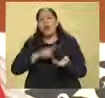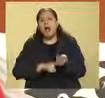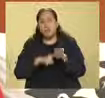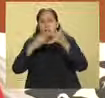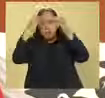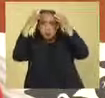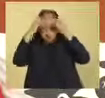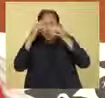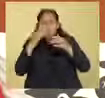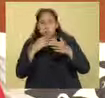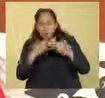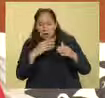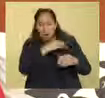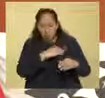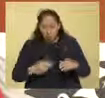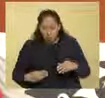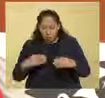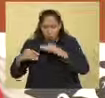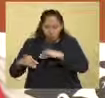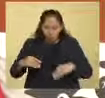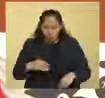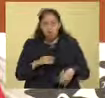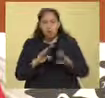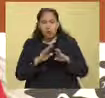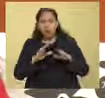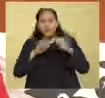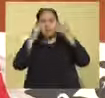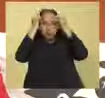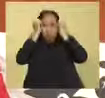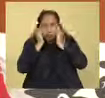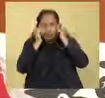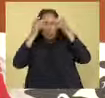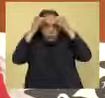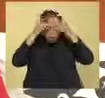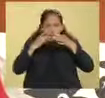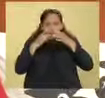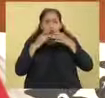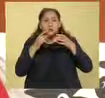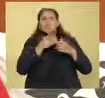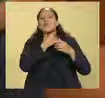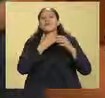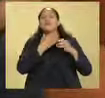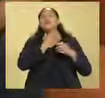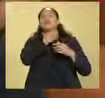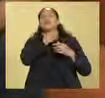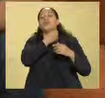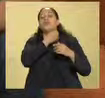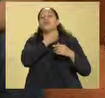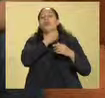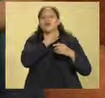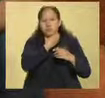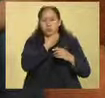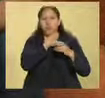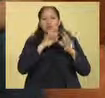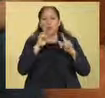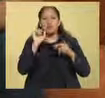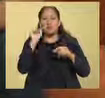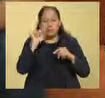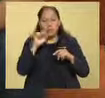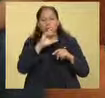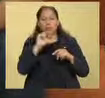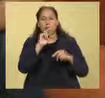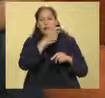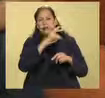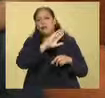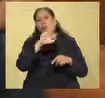cinturones de cinco puntos traemos cannes device que evita que el piloto se lastimó el cuello yo que se lo llega a romper para la principal